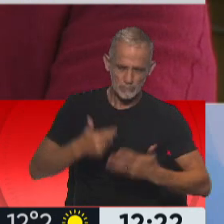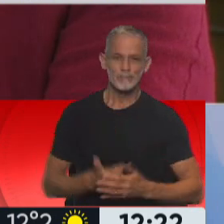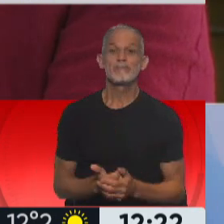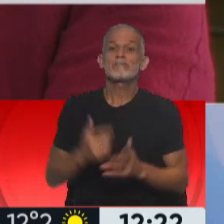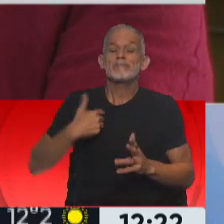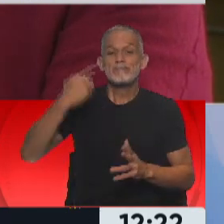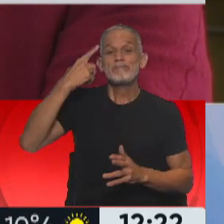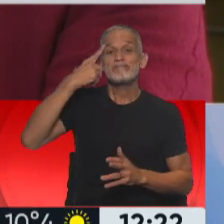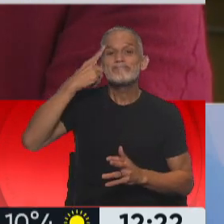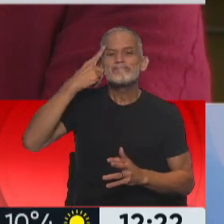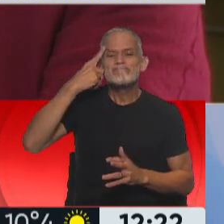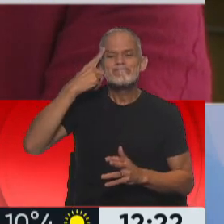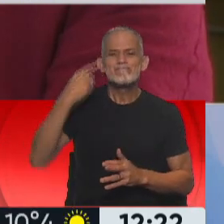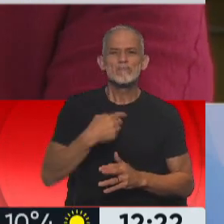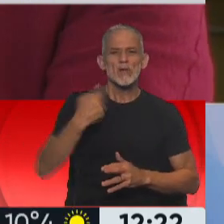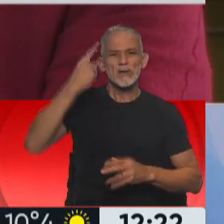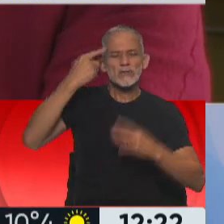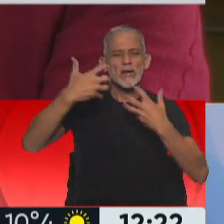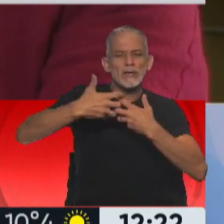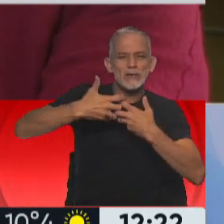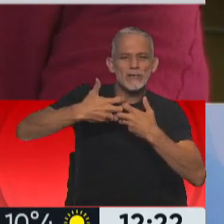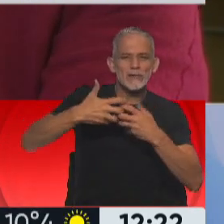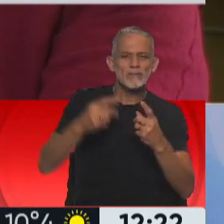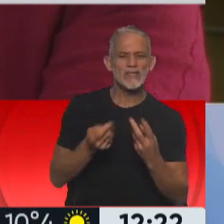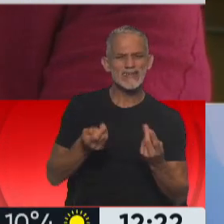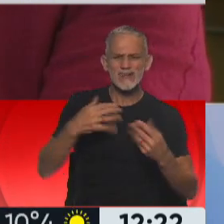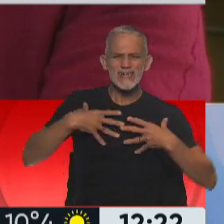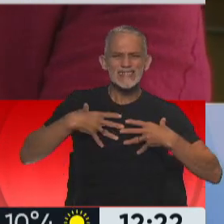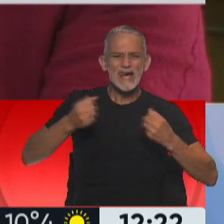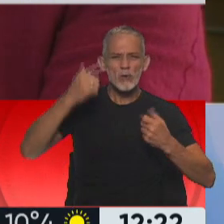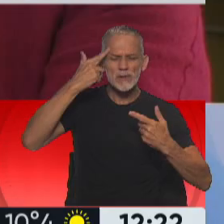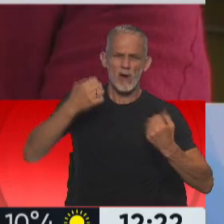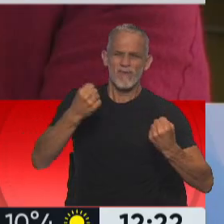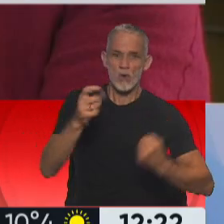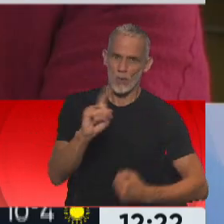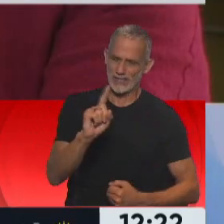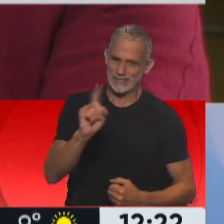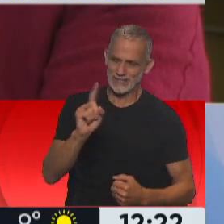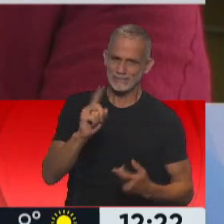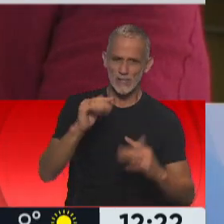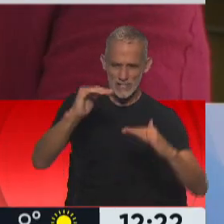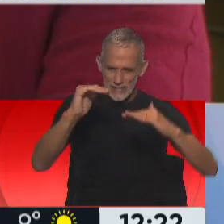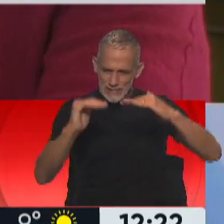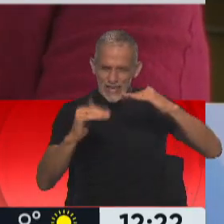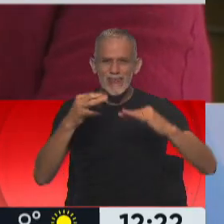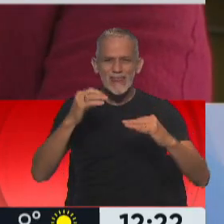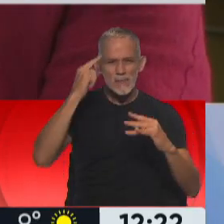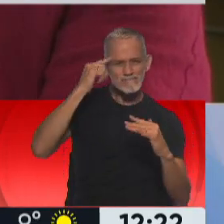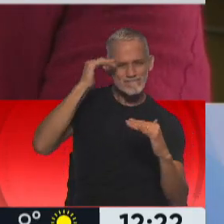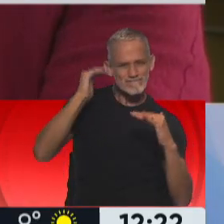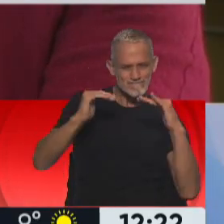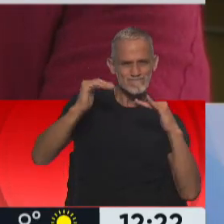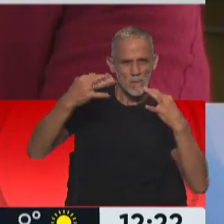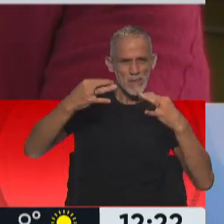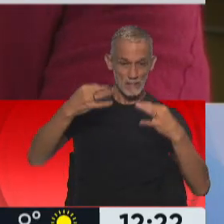Yo creo que eso también obliga a reflexionar lo frágil que es la salud mental, lo importante que es el equilibrio, y muchas veces también